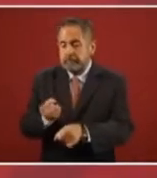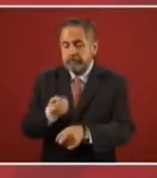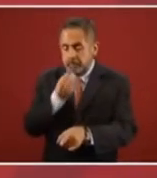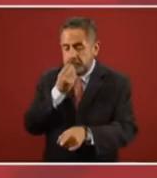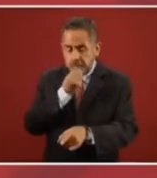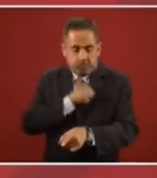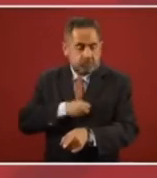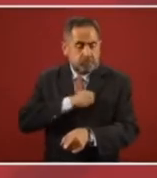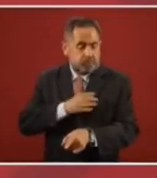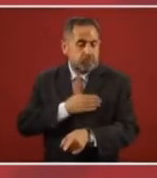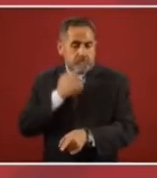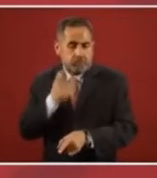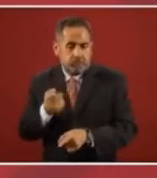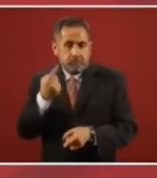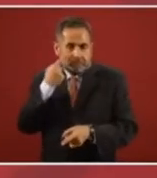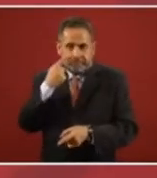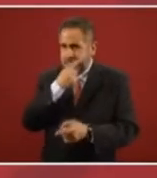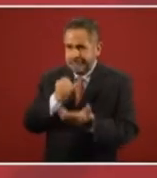y qué